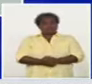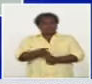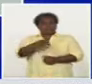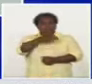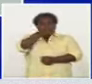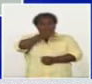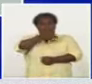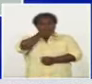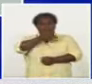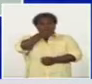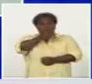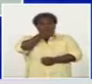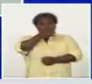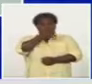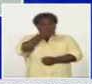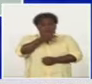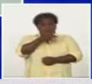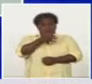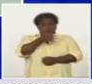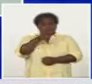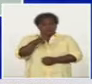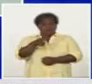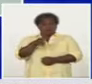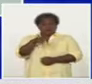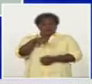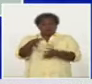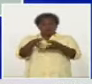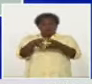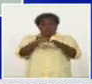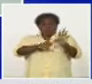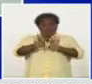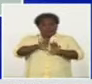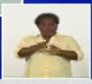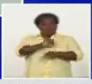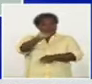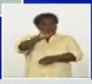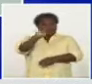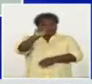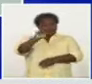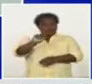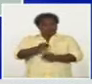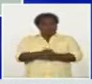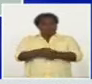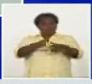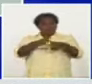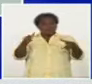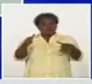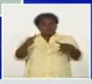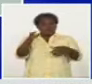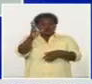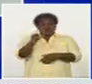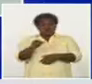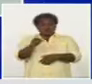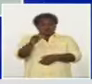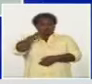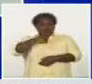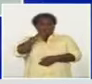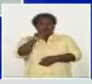falta. Ellos con su consejo de defensa lo van adoptando. El mayor número a ver en Ciego de Ávila, municipio